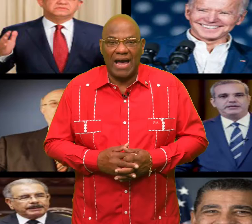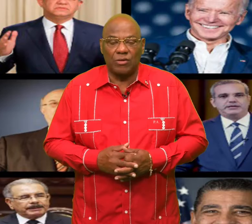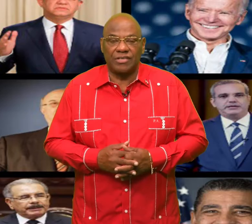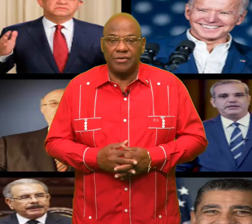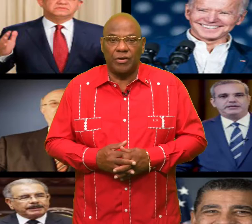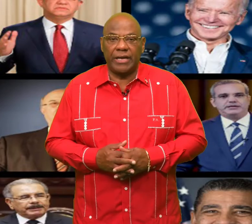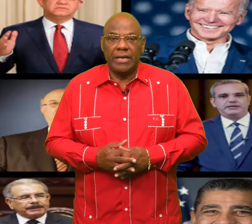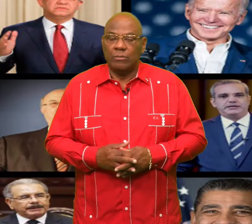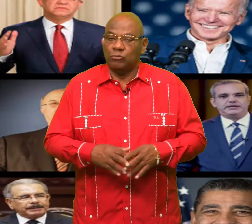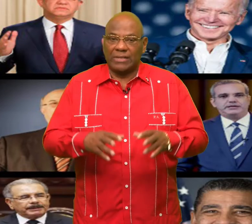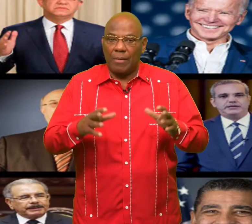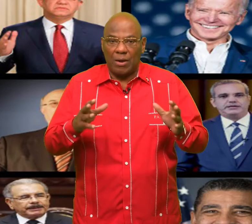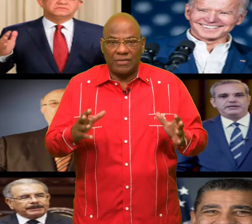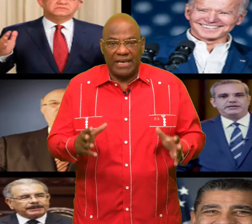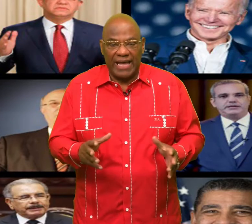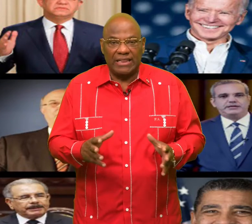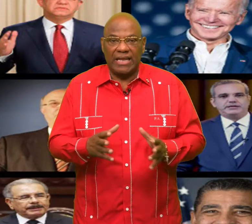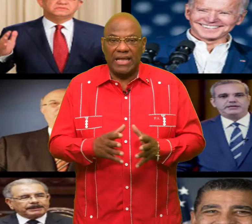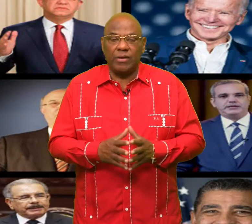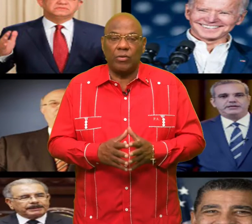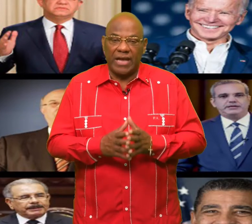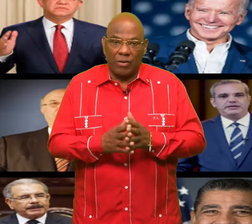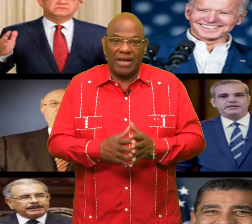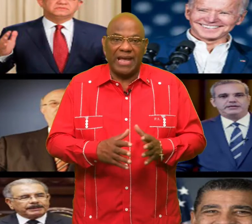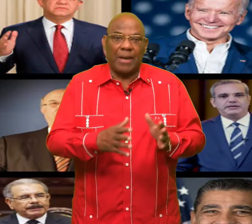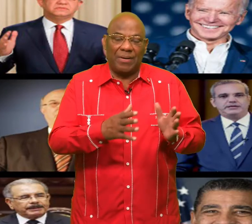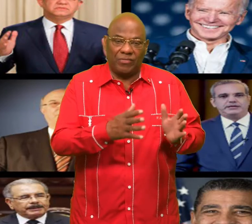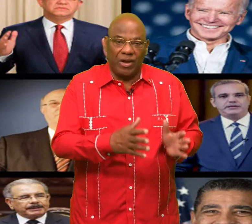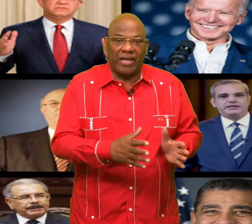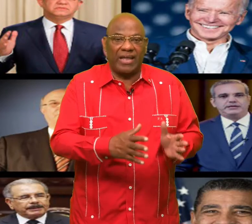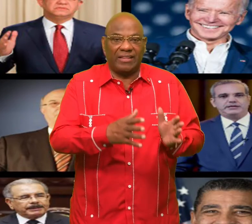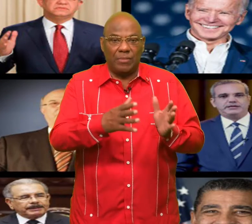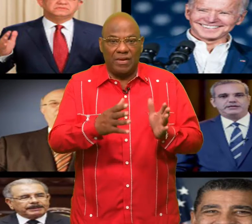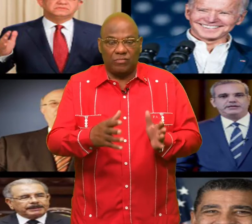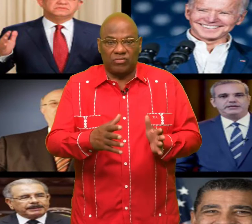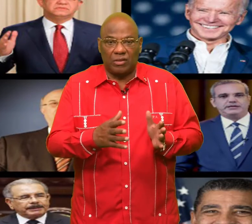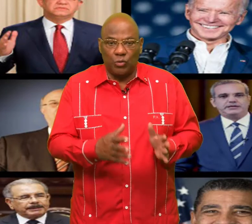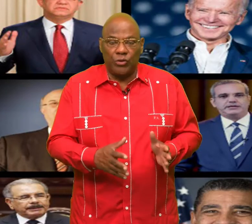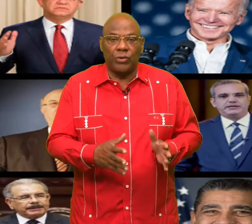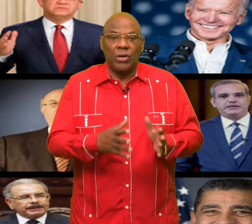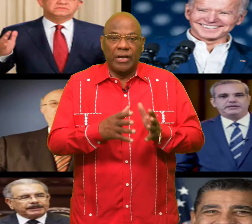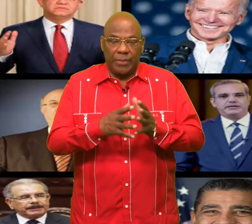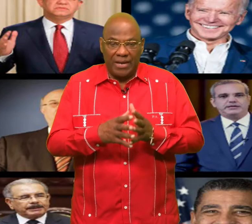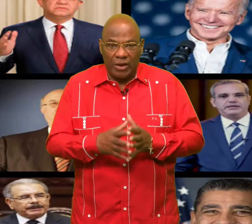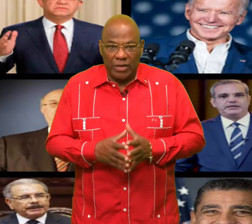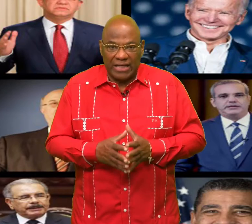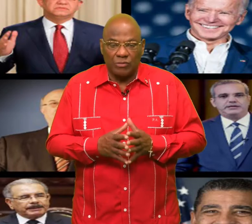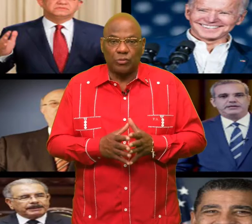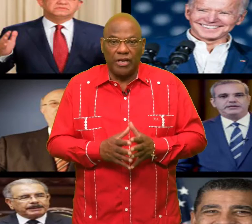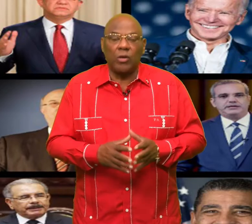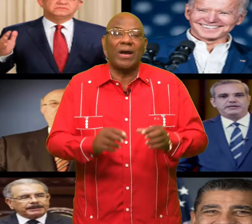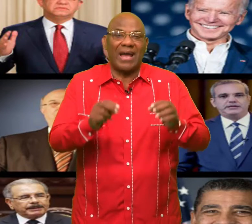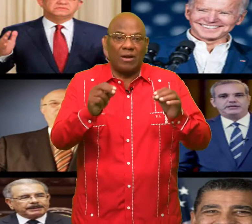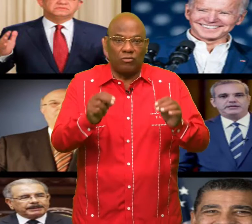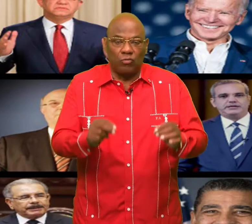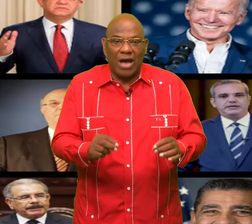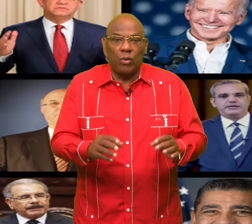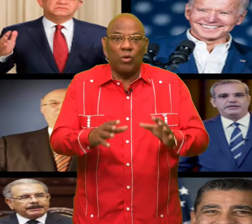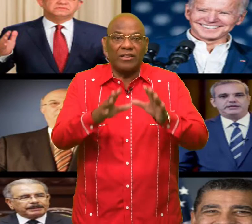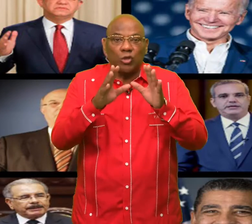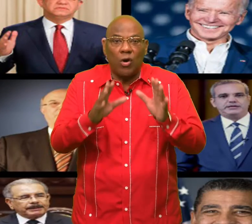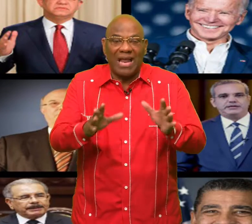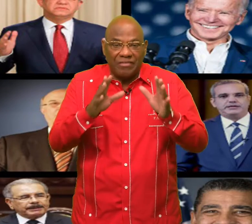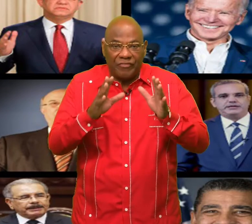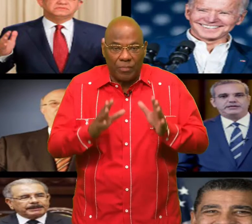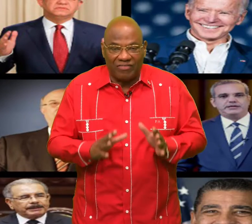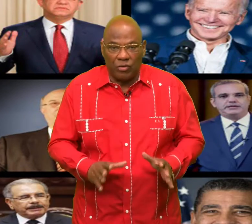del consulado, señores. Un trabajo excelente, Eligio. Y ahora ya las personas que quieran terminar sus estudios, que vienen a los Estados Unidos, vayan al consulado